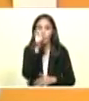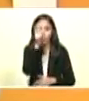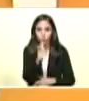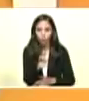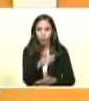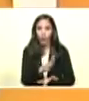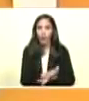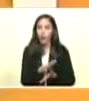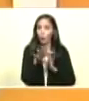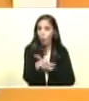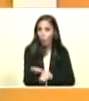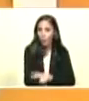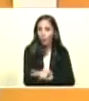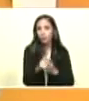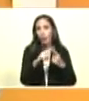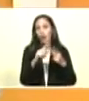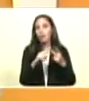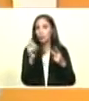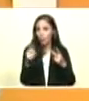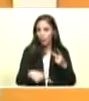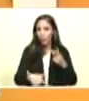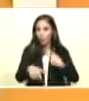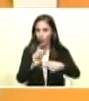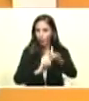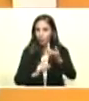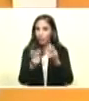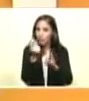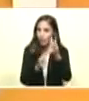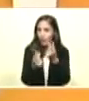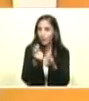de estas empresas deben realizar